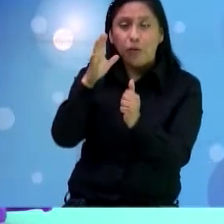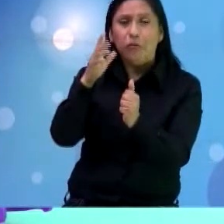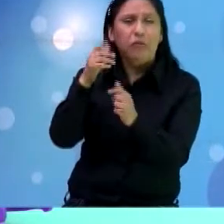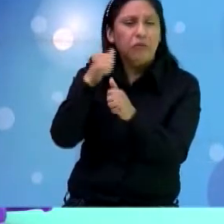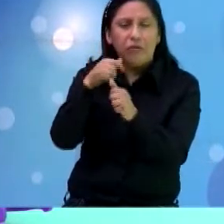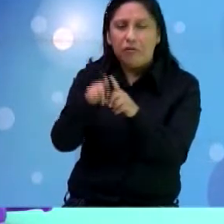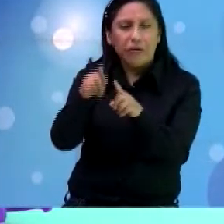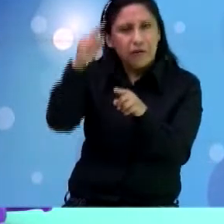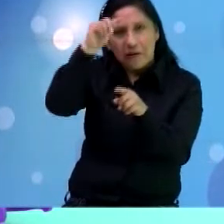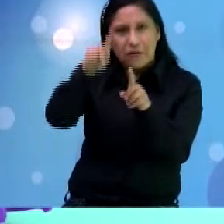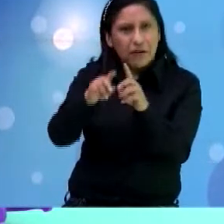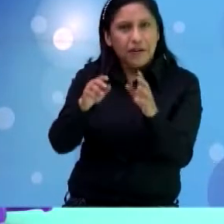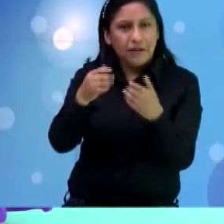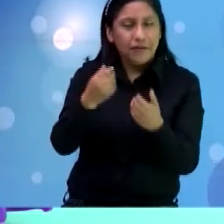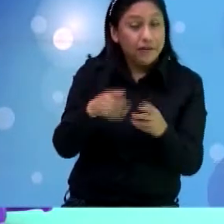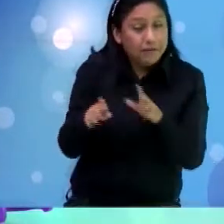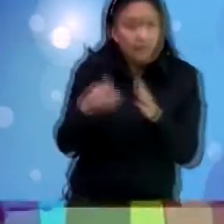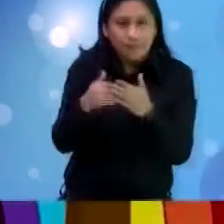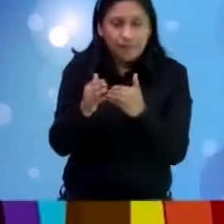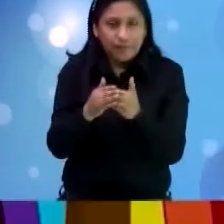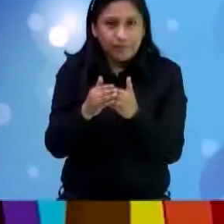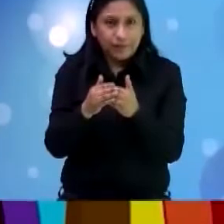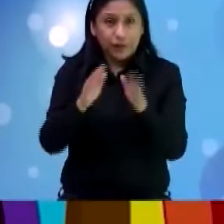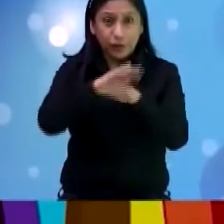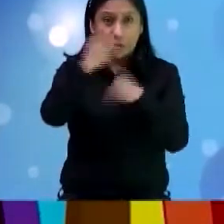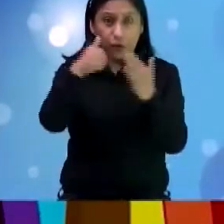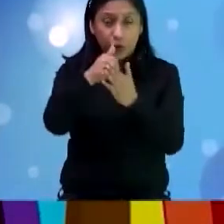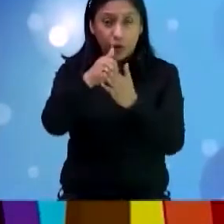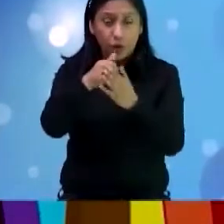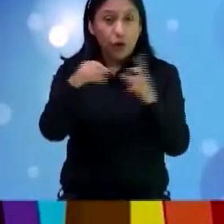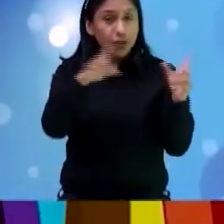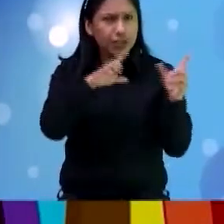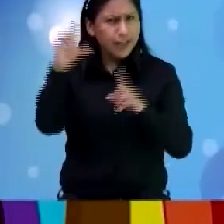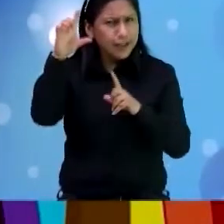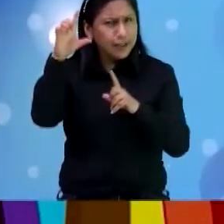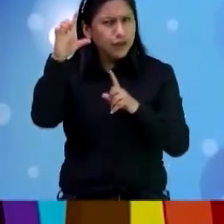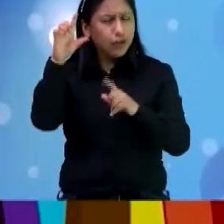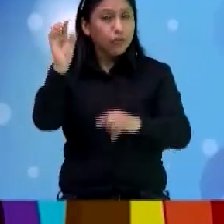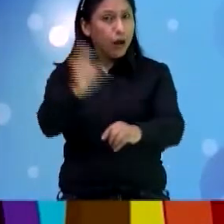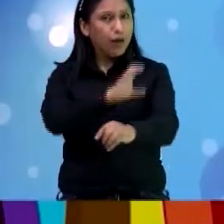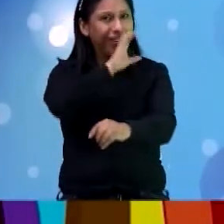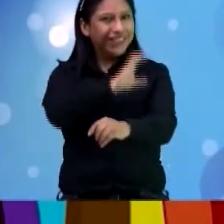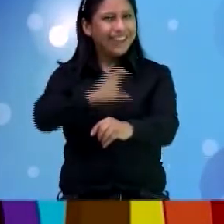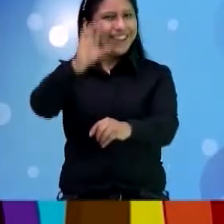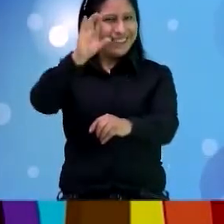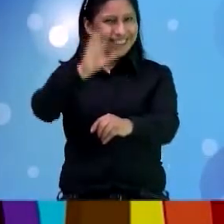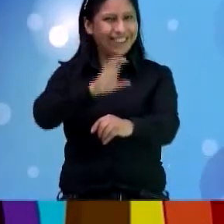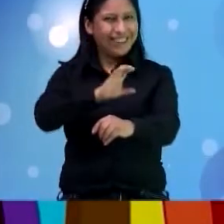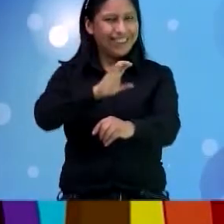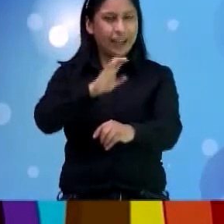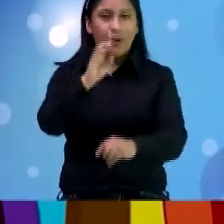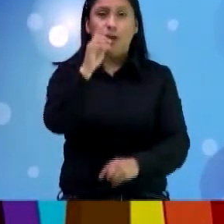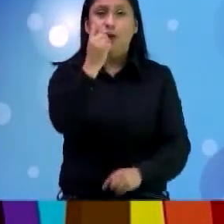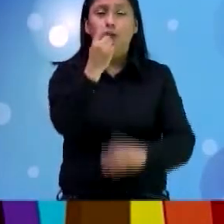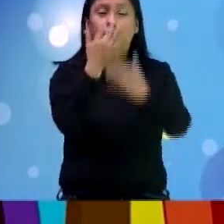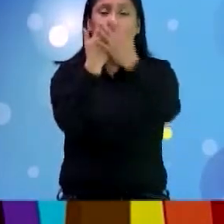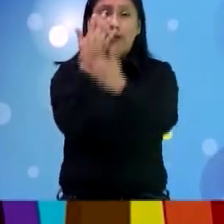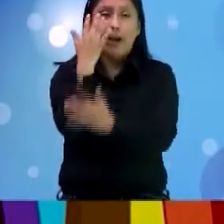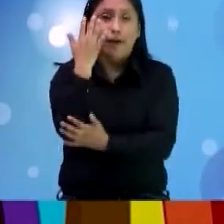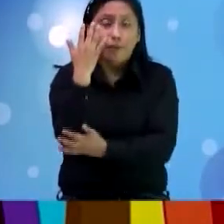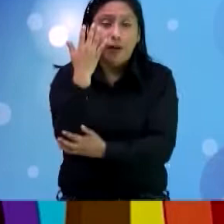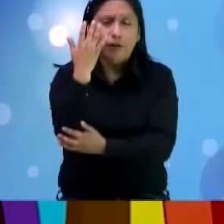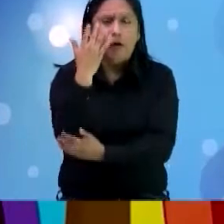nuevas aventuras. Como ya estamos todos ahí, vamos a cantar. Con una